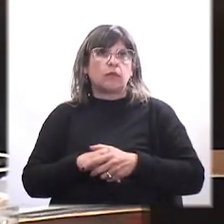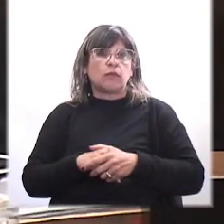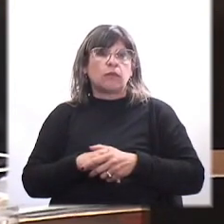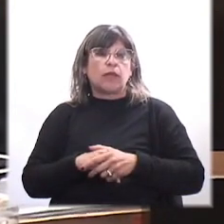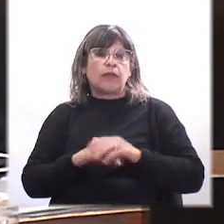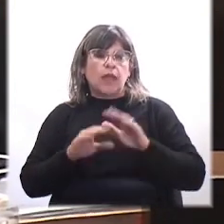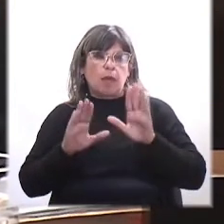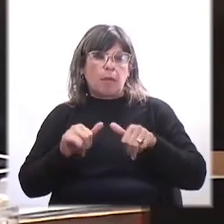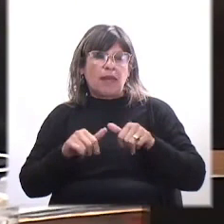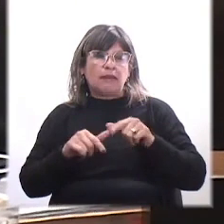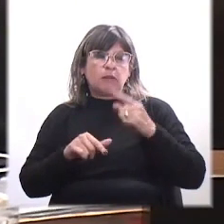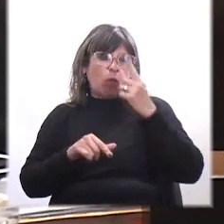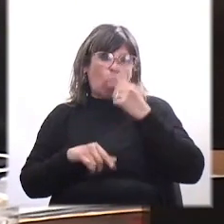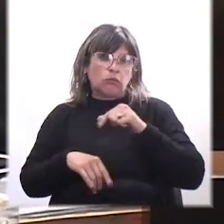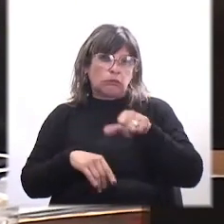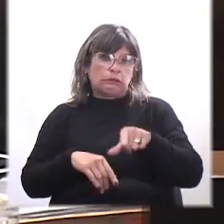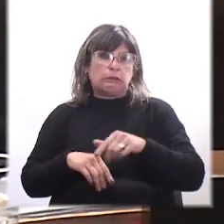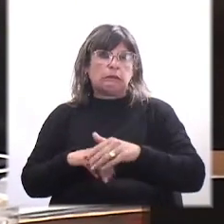patrimonio,